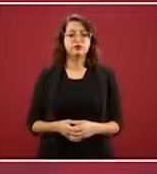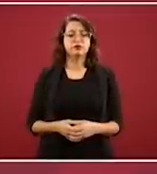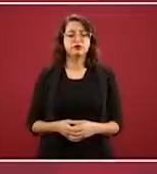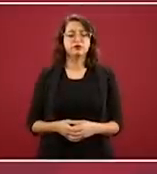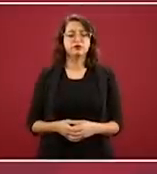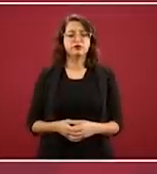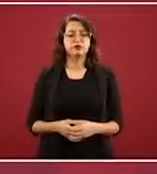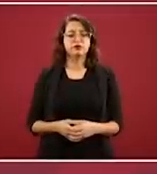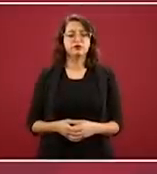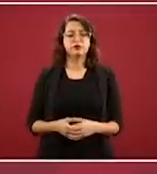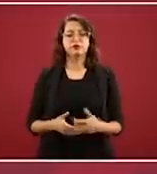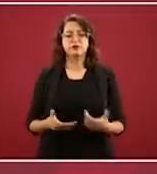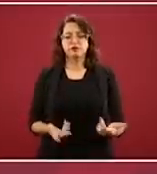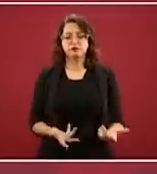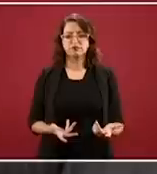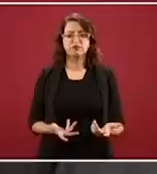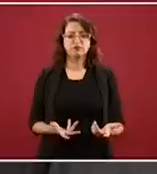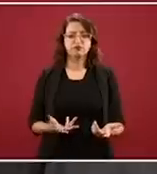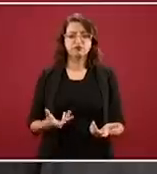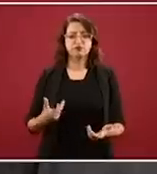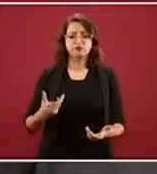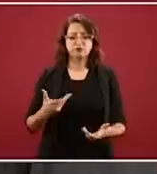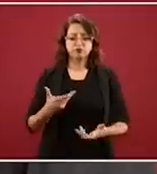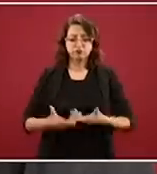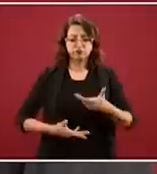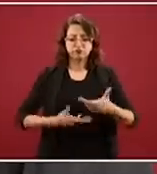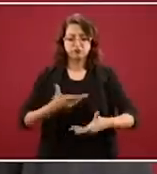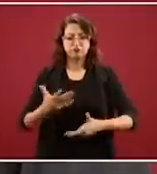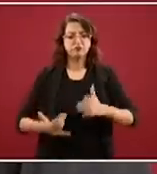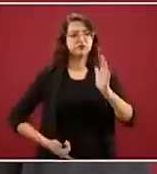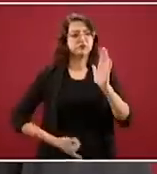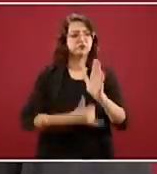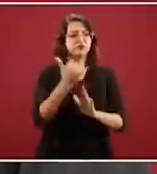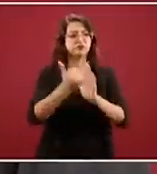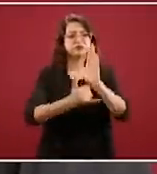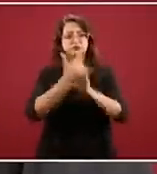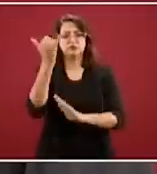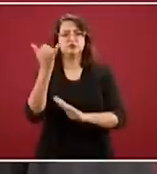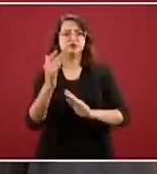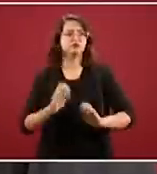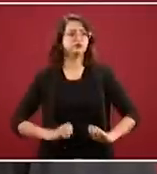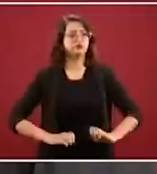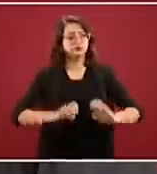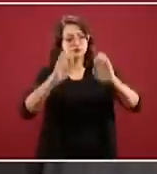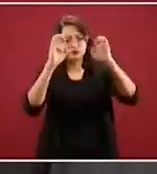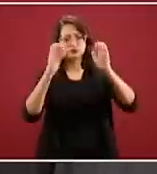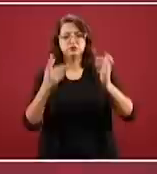Estamos construyendo instalaciones, cuarteles.